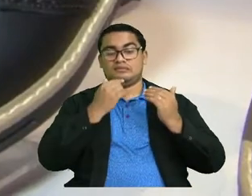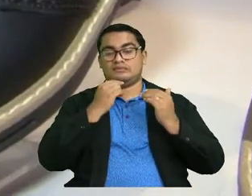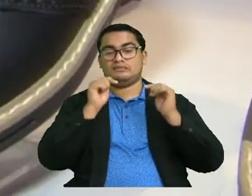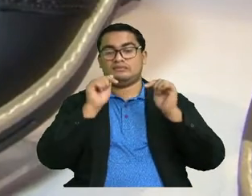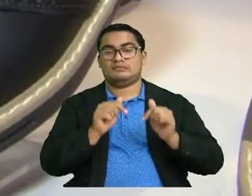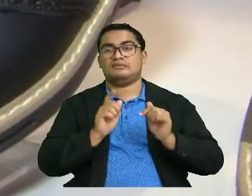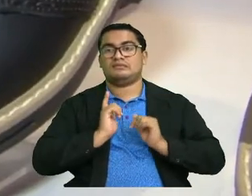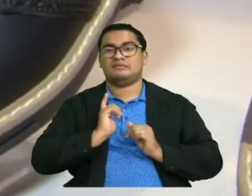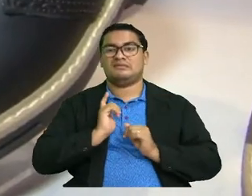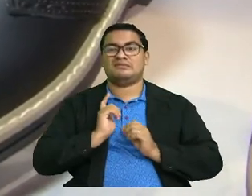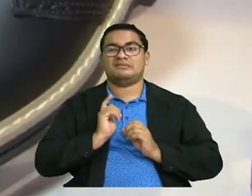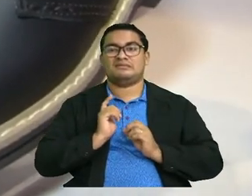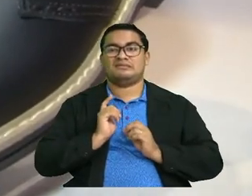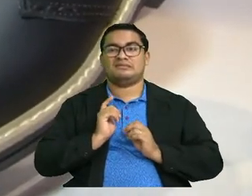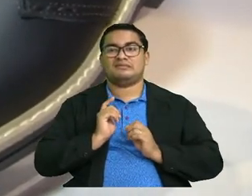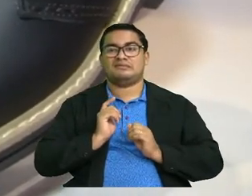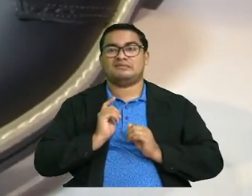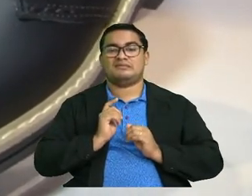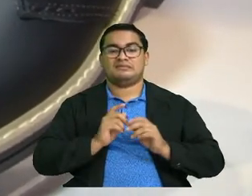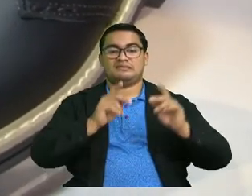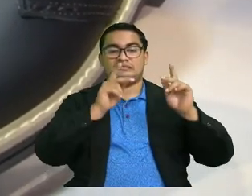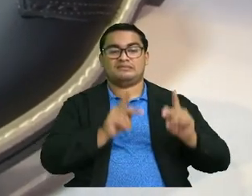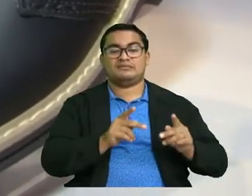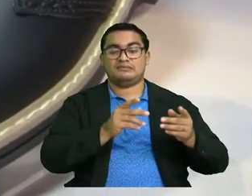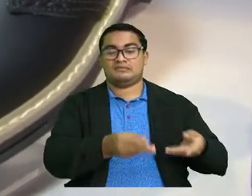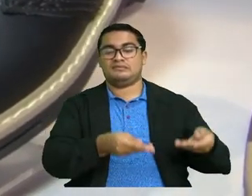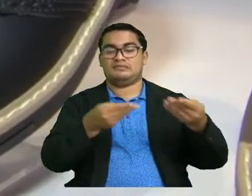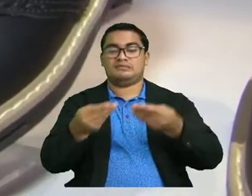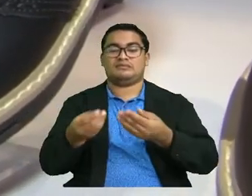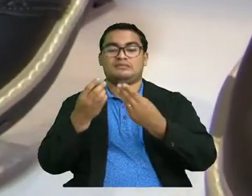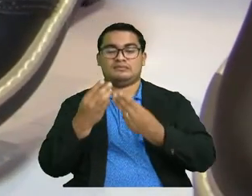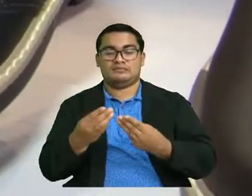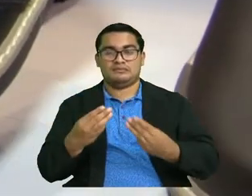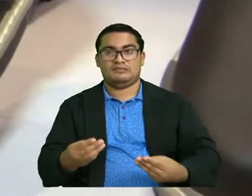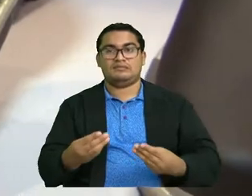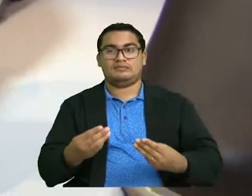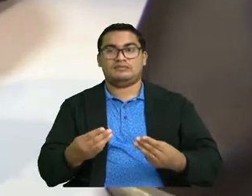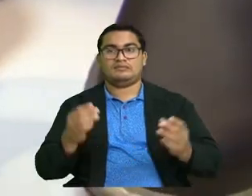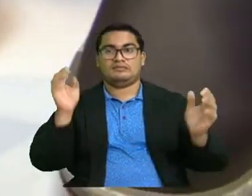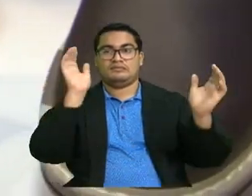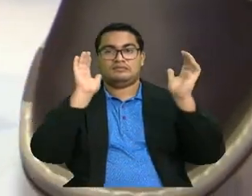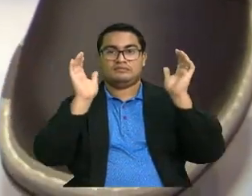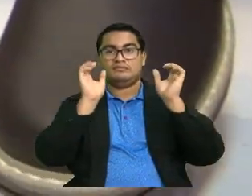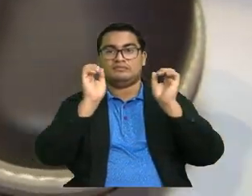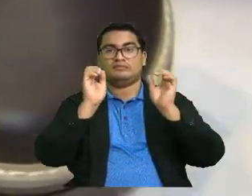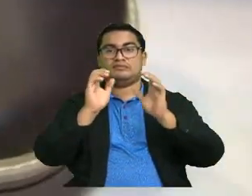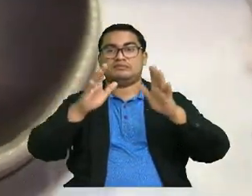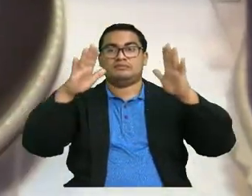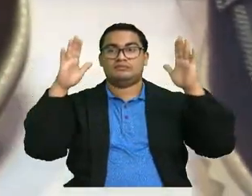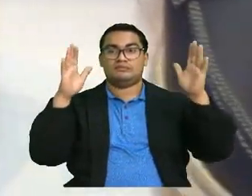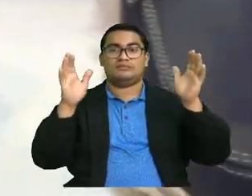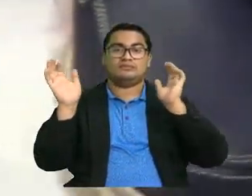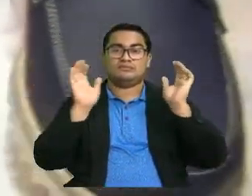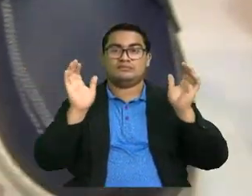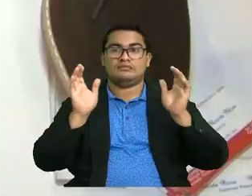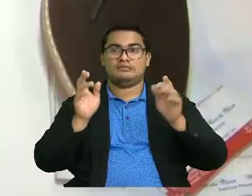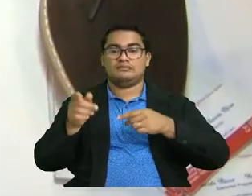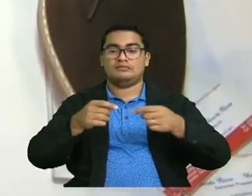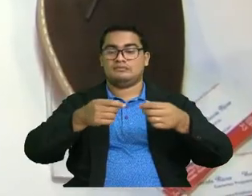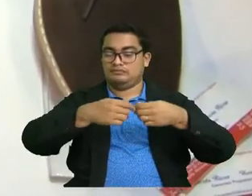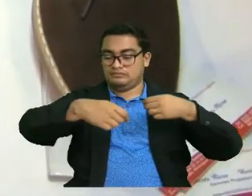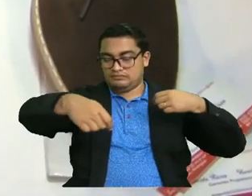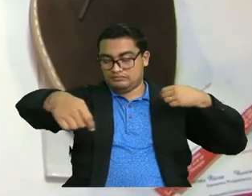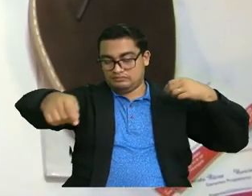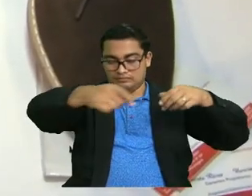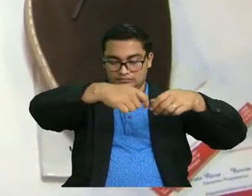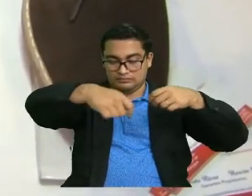está el proveedor del material, que en el mercado oriental te lo venden por yarda, por metro, creo que. Claro,